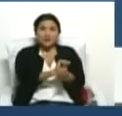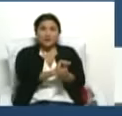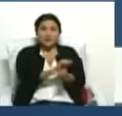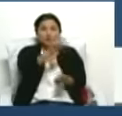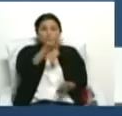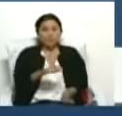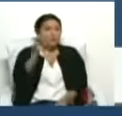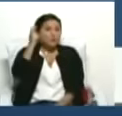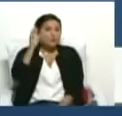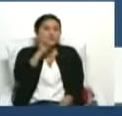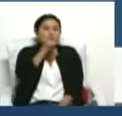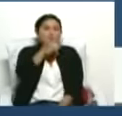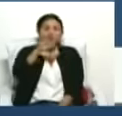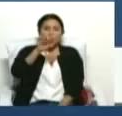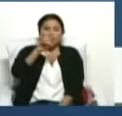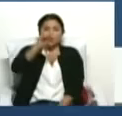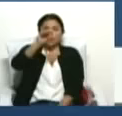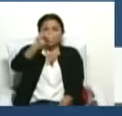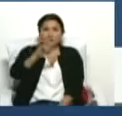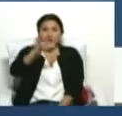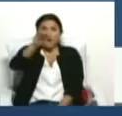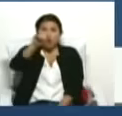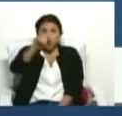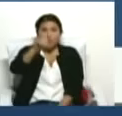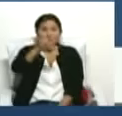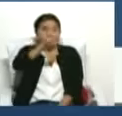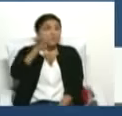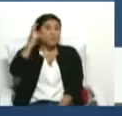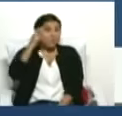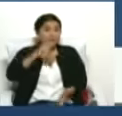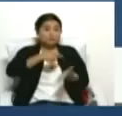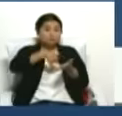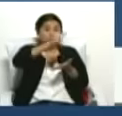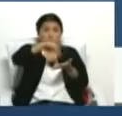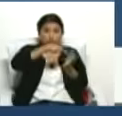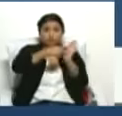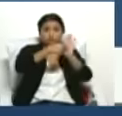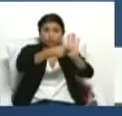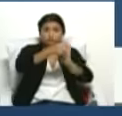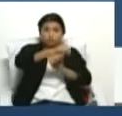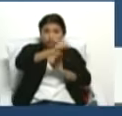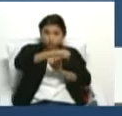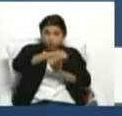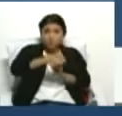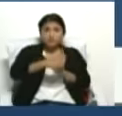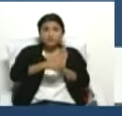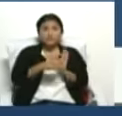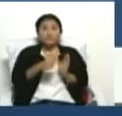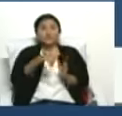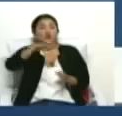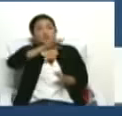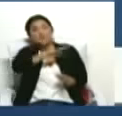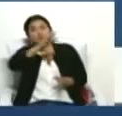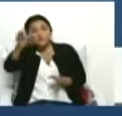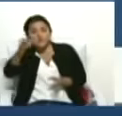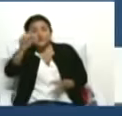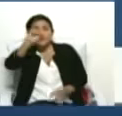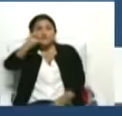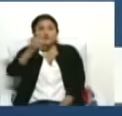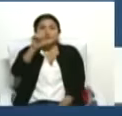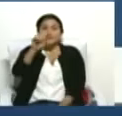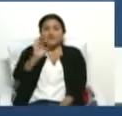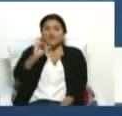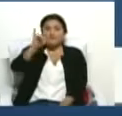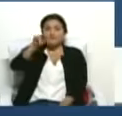Miguel, y ella misma firmó la defensa pública que la asistió allí para el SEBIN. Y en el caso del